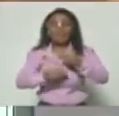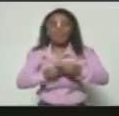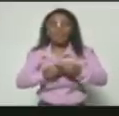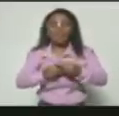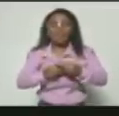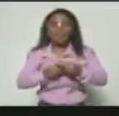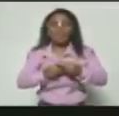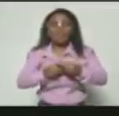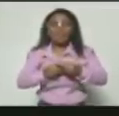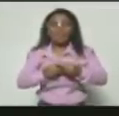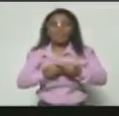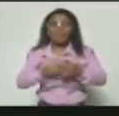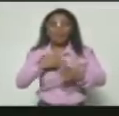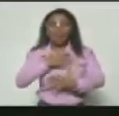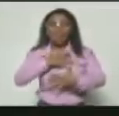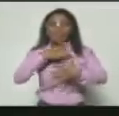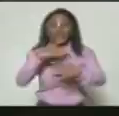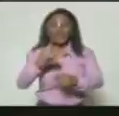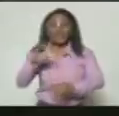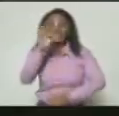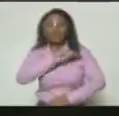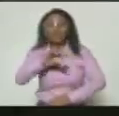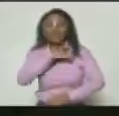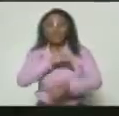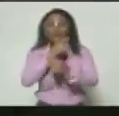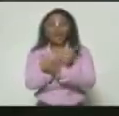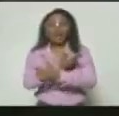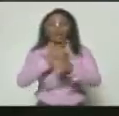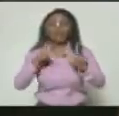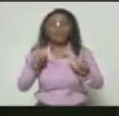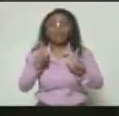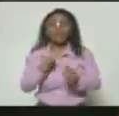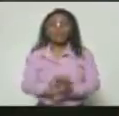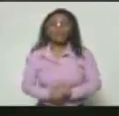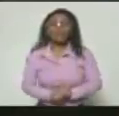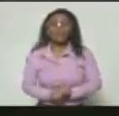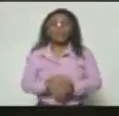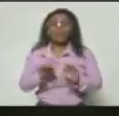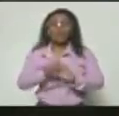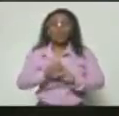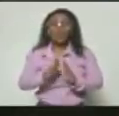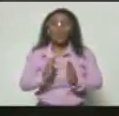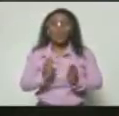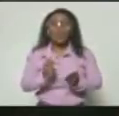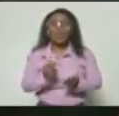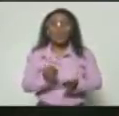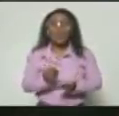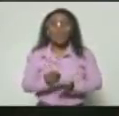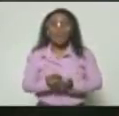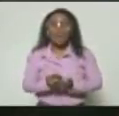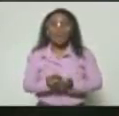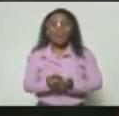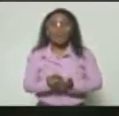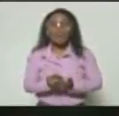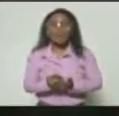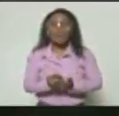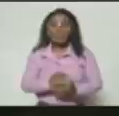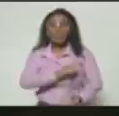nuestros intereses de soberanía y libertad, una geopolítica deliberada